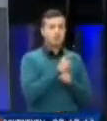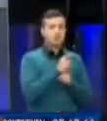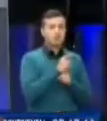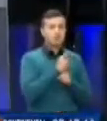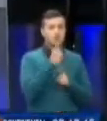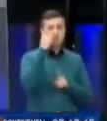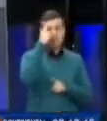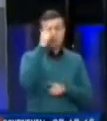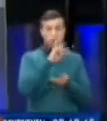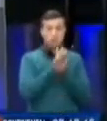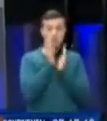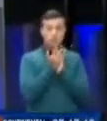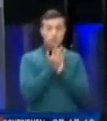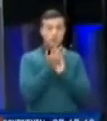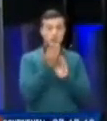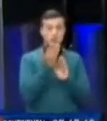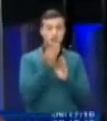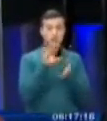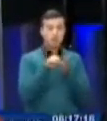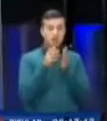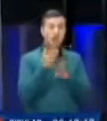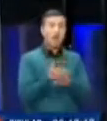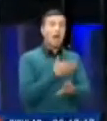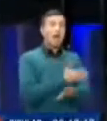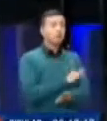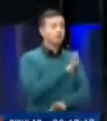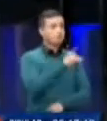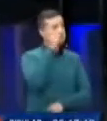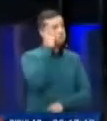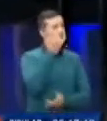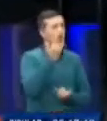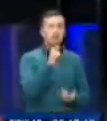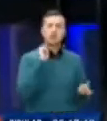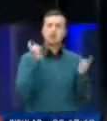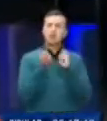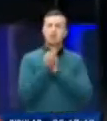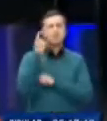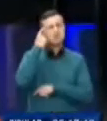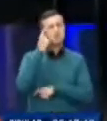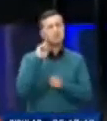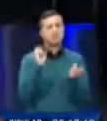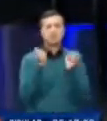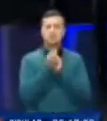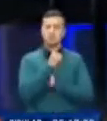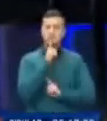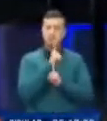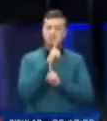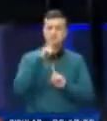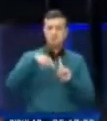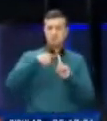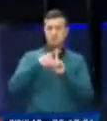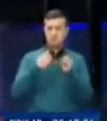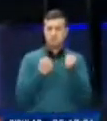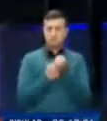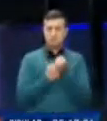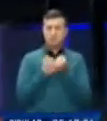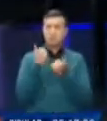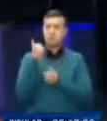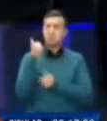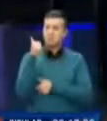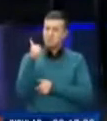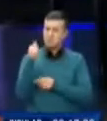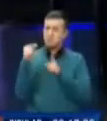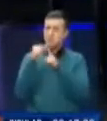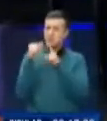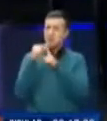relación sea no pensaba así hoy día piensa todo lo contrario en el tema de la complementariedad la propia palabra se define